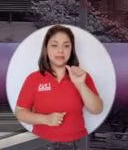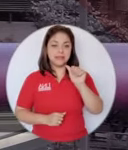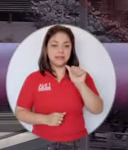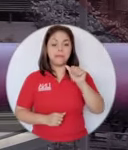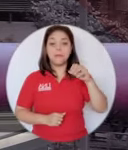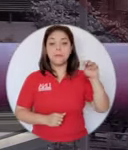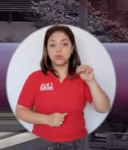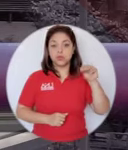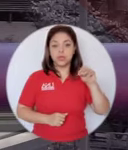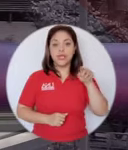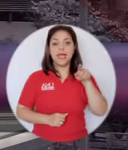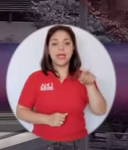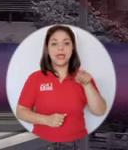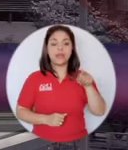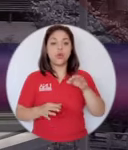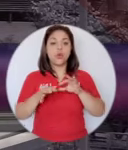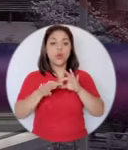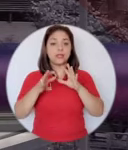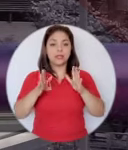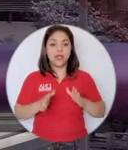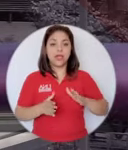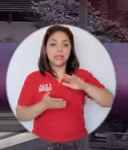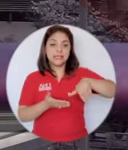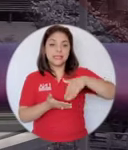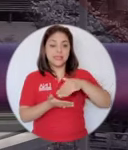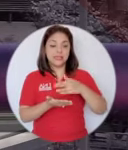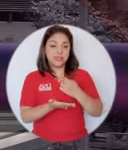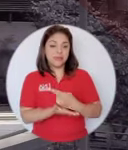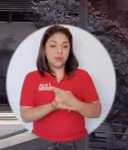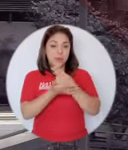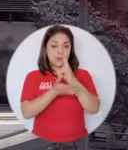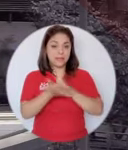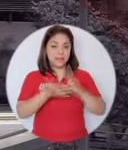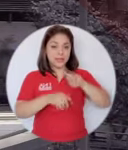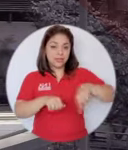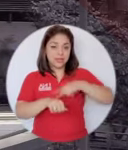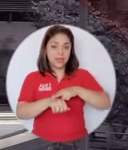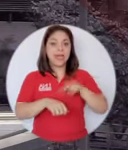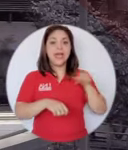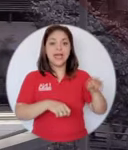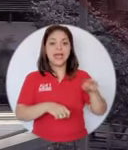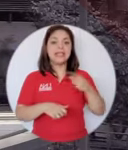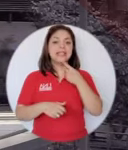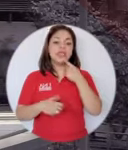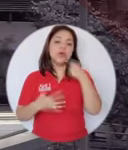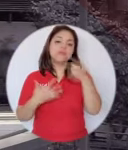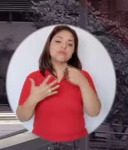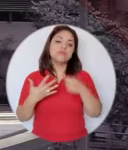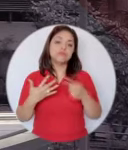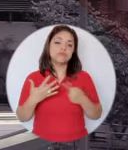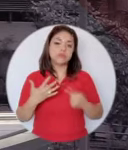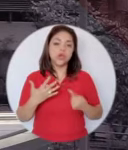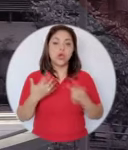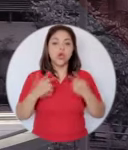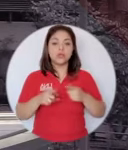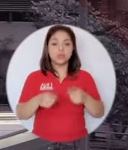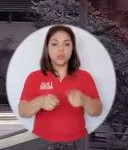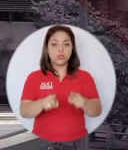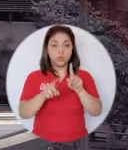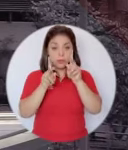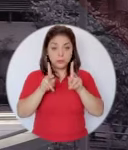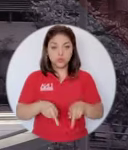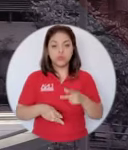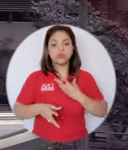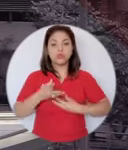Cardiovascular de la Universidad Nacional. Él nos enumeró las diferentes consecuencias que puede experimentar una persona que ha